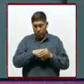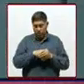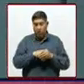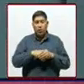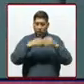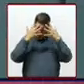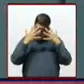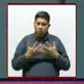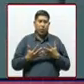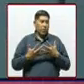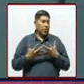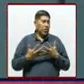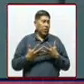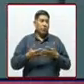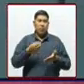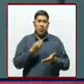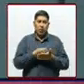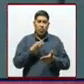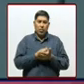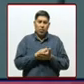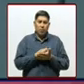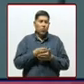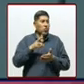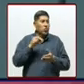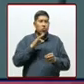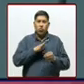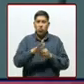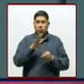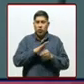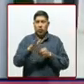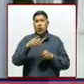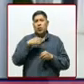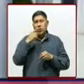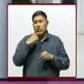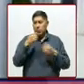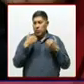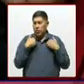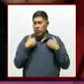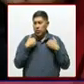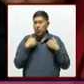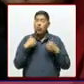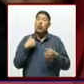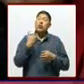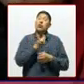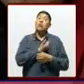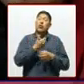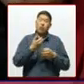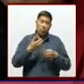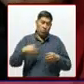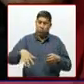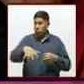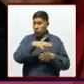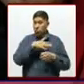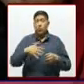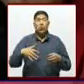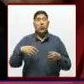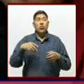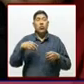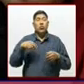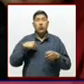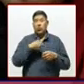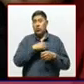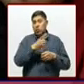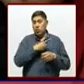que lamentablemente el presupuesto que tiene no es suficiente. Decirle que va a contar con nuestra bancada, conmigo como